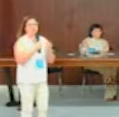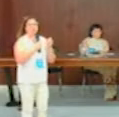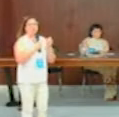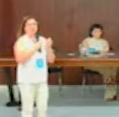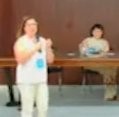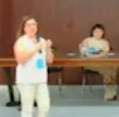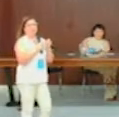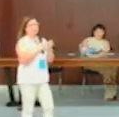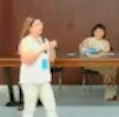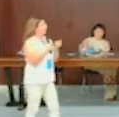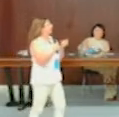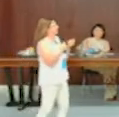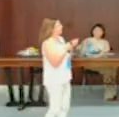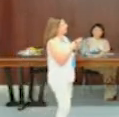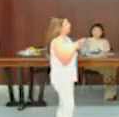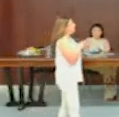son